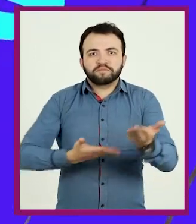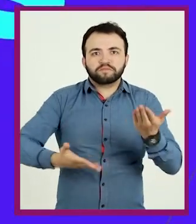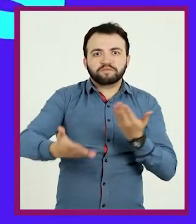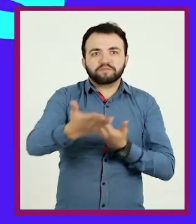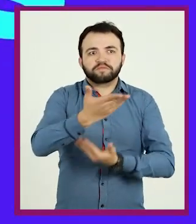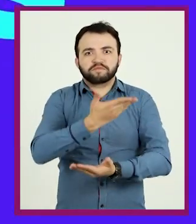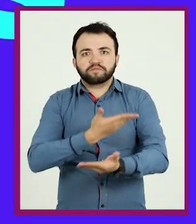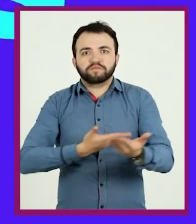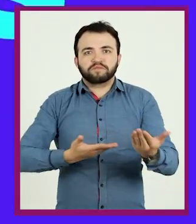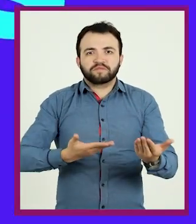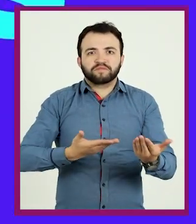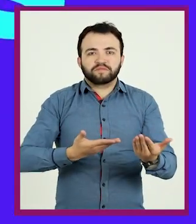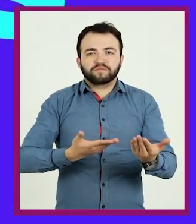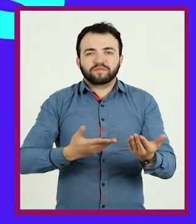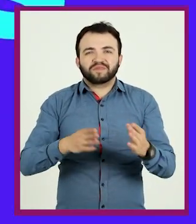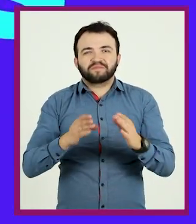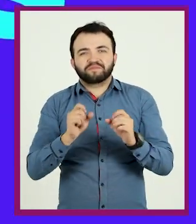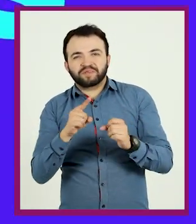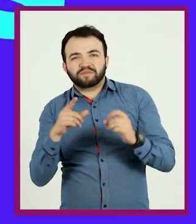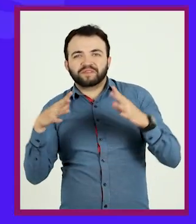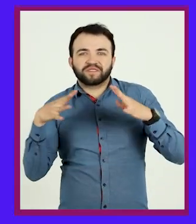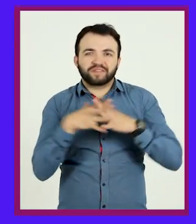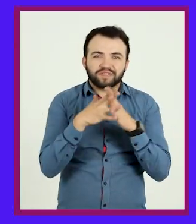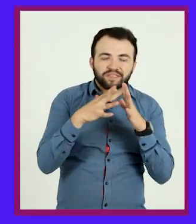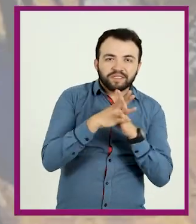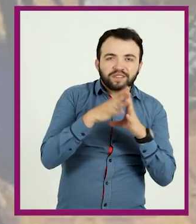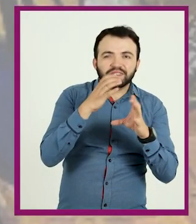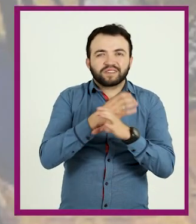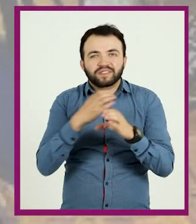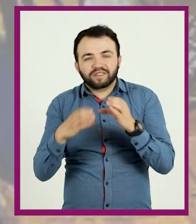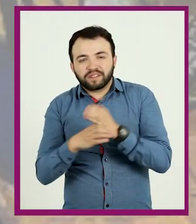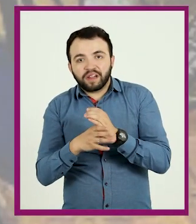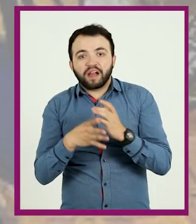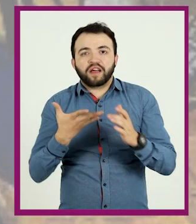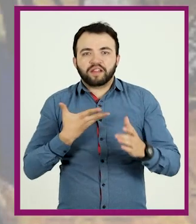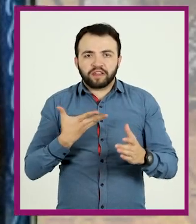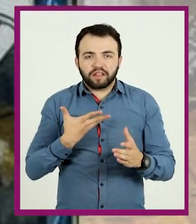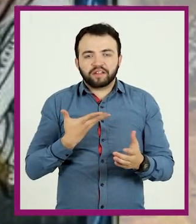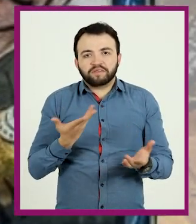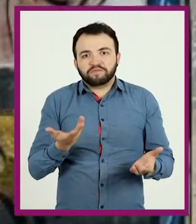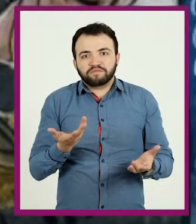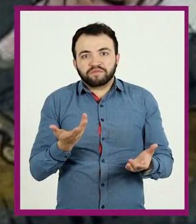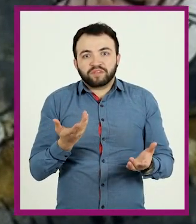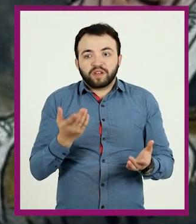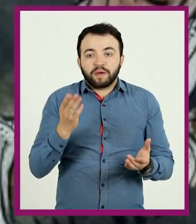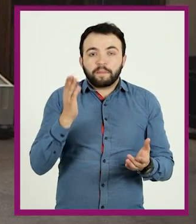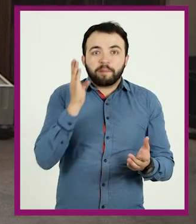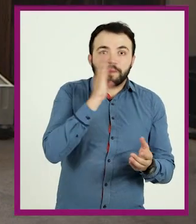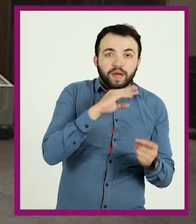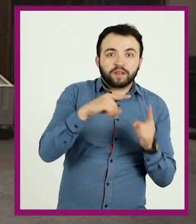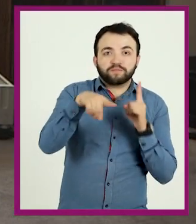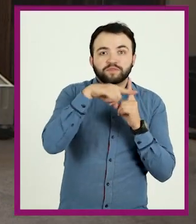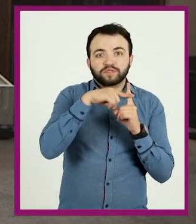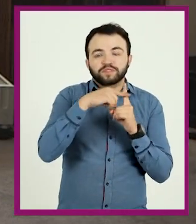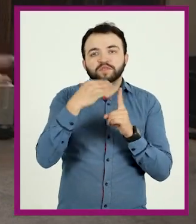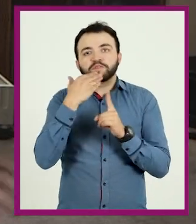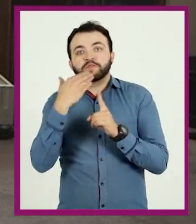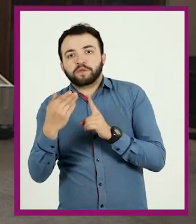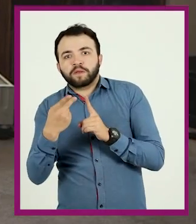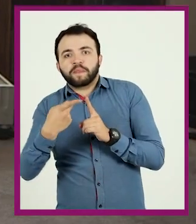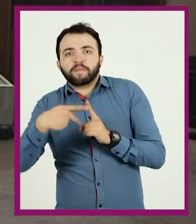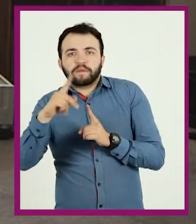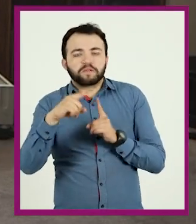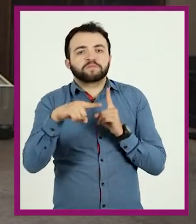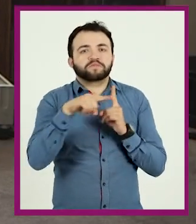tan pacíficos con las cruzadas. Pero bueno, a raíz de las cruzadas hubo un intercambio cultural en toda esa zona de conflicto. Y